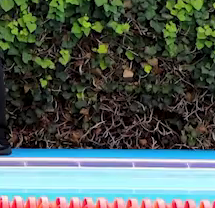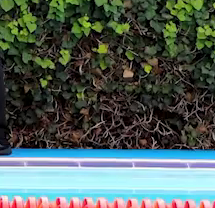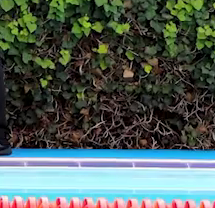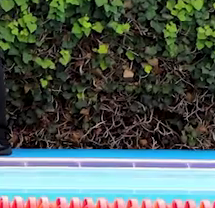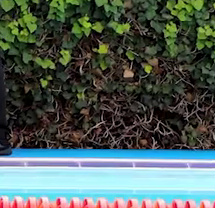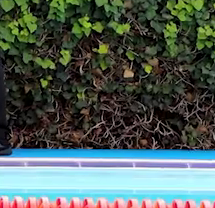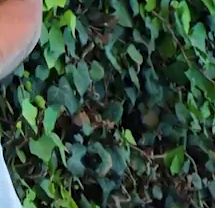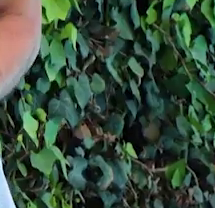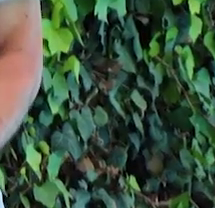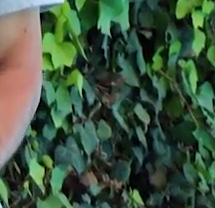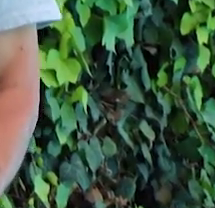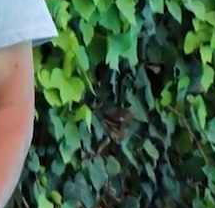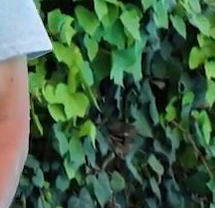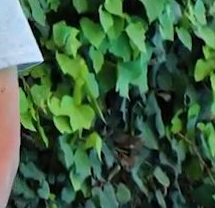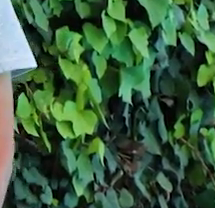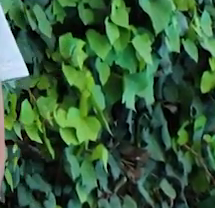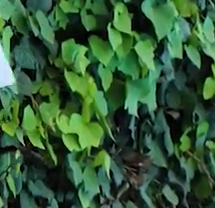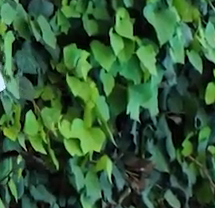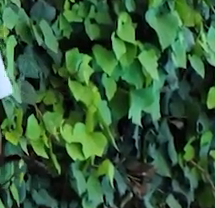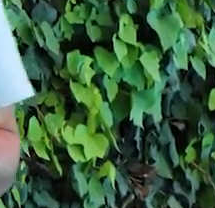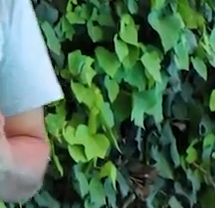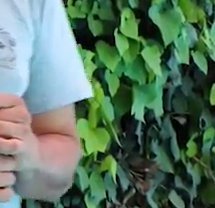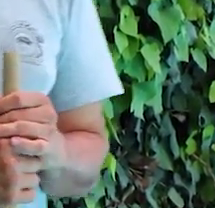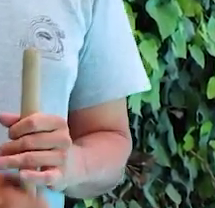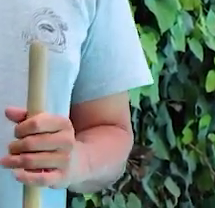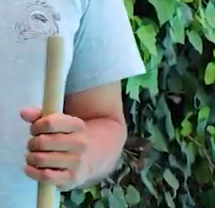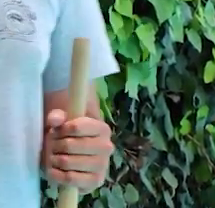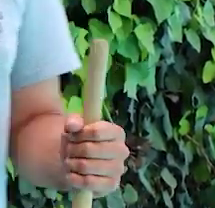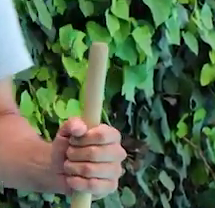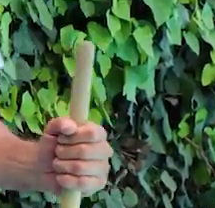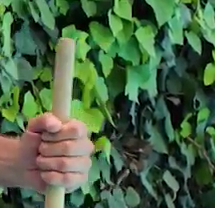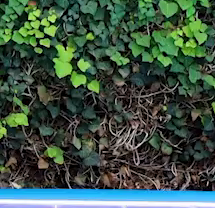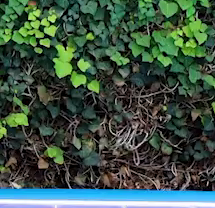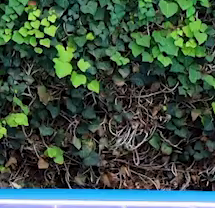alguna duda ok perfecto